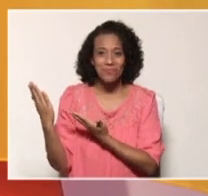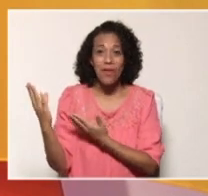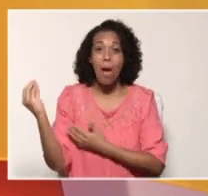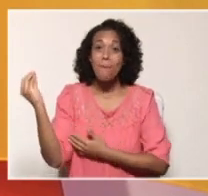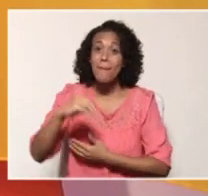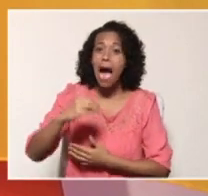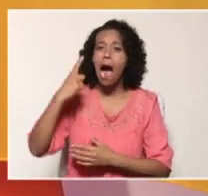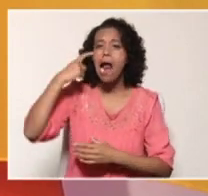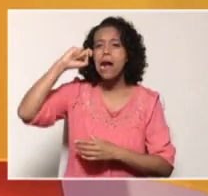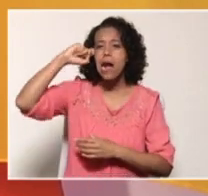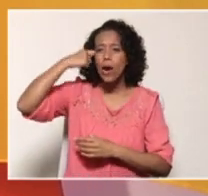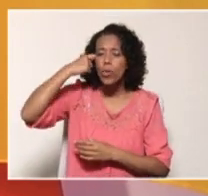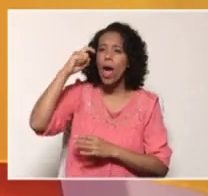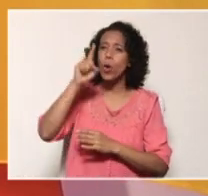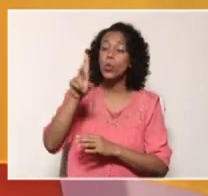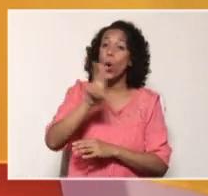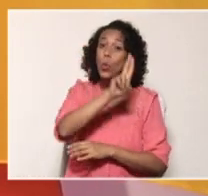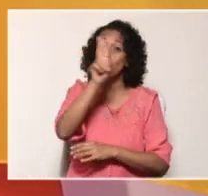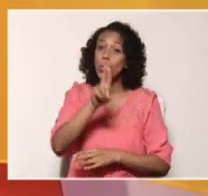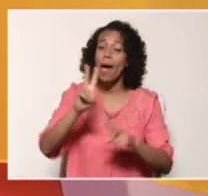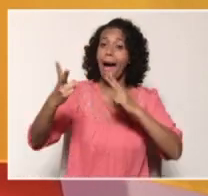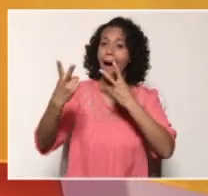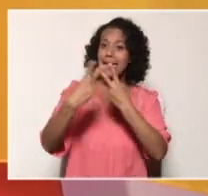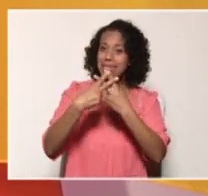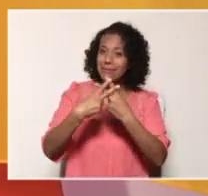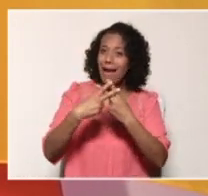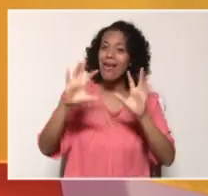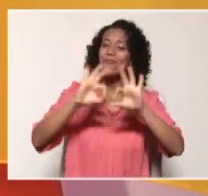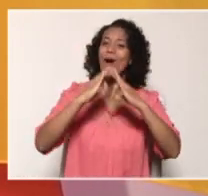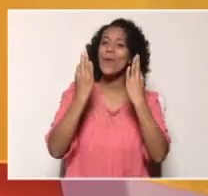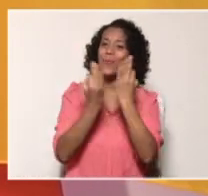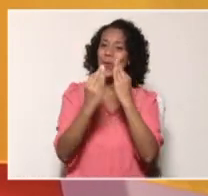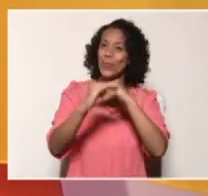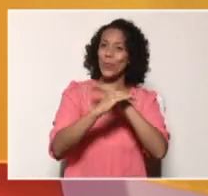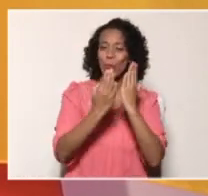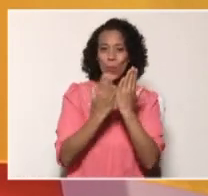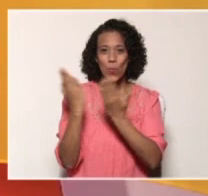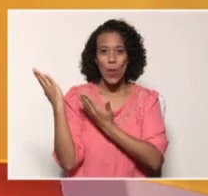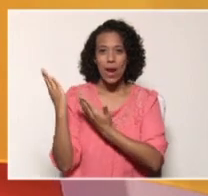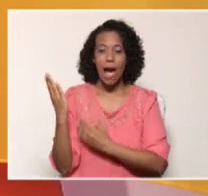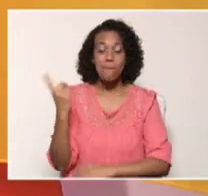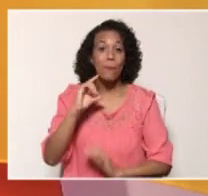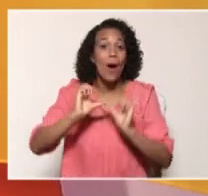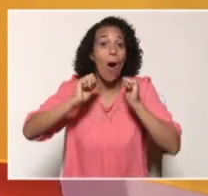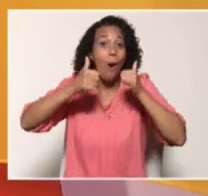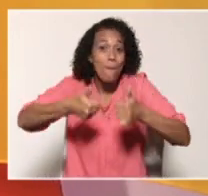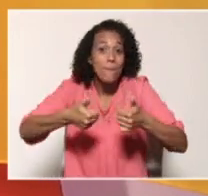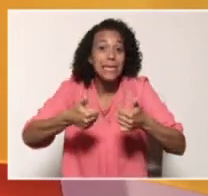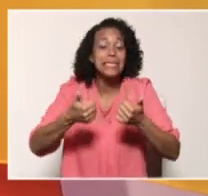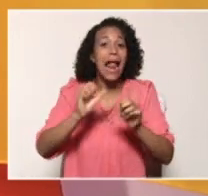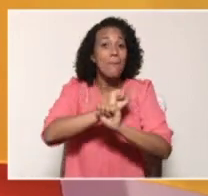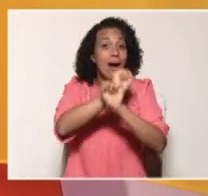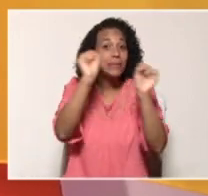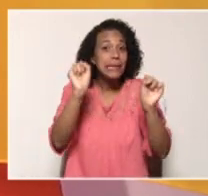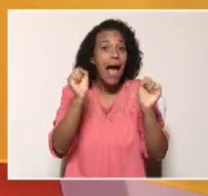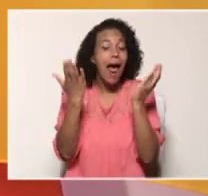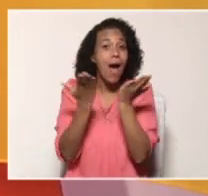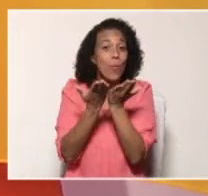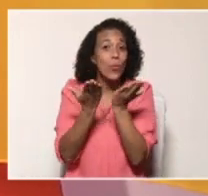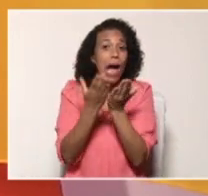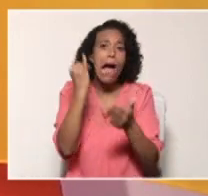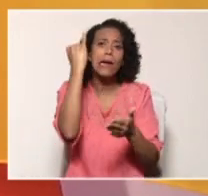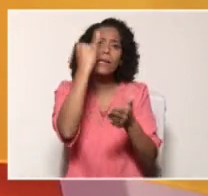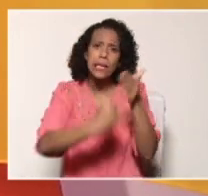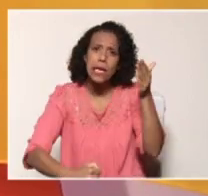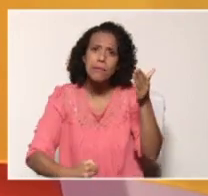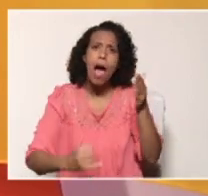@cadafamiliaunaescuela. Siempre recordando usar la etiqueta Cada Familia Una Escuela. Ya vamos a iniciar este programa, pero antes quiero que se